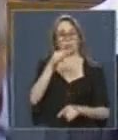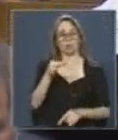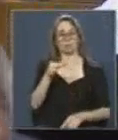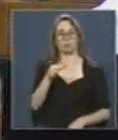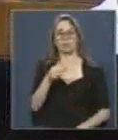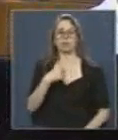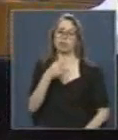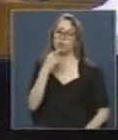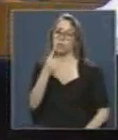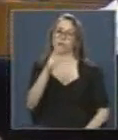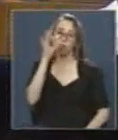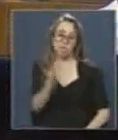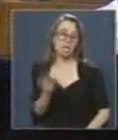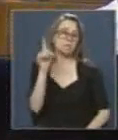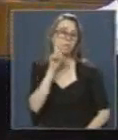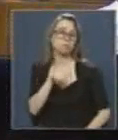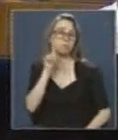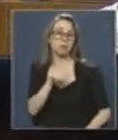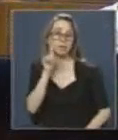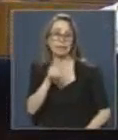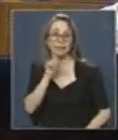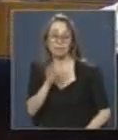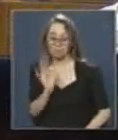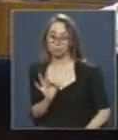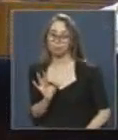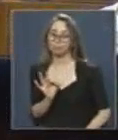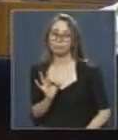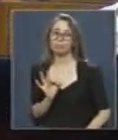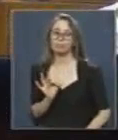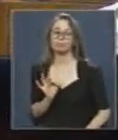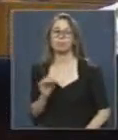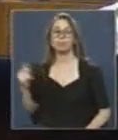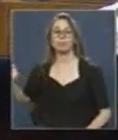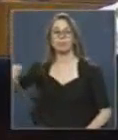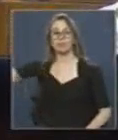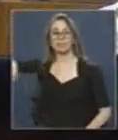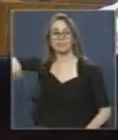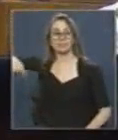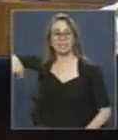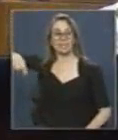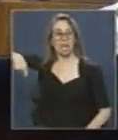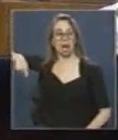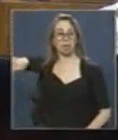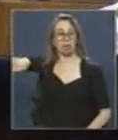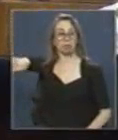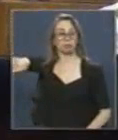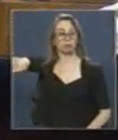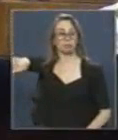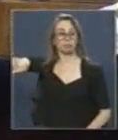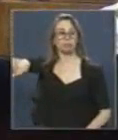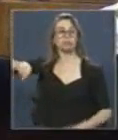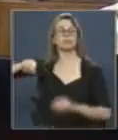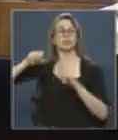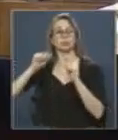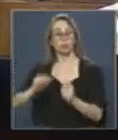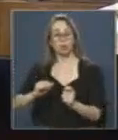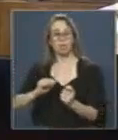desmentir categóricamente que el Senado podía haber